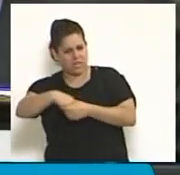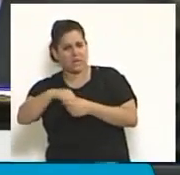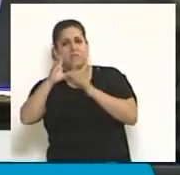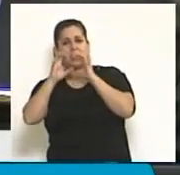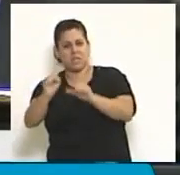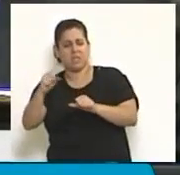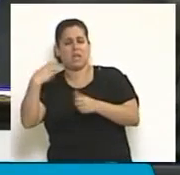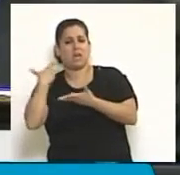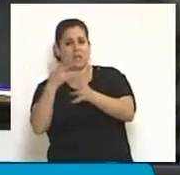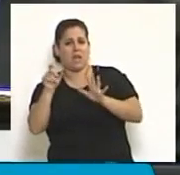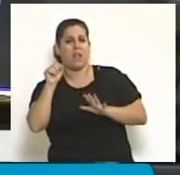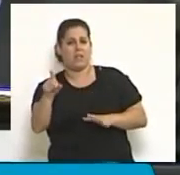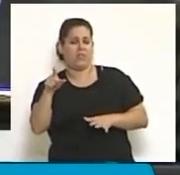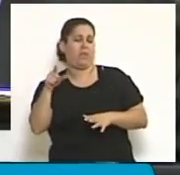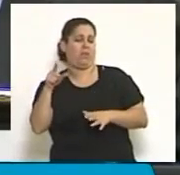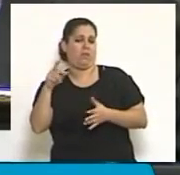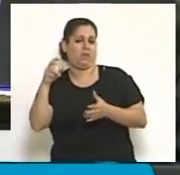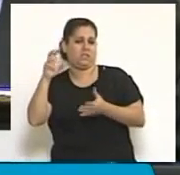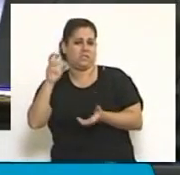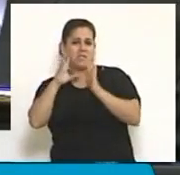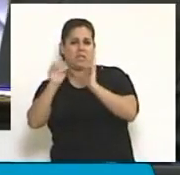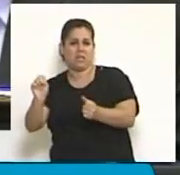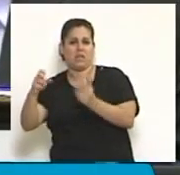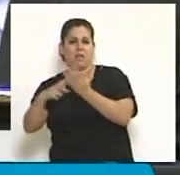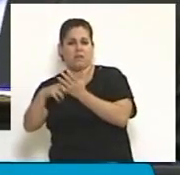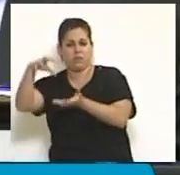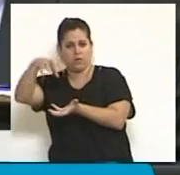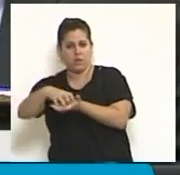la Secretaría General de la Procuración General, conforme al